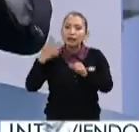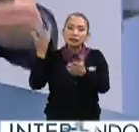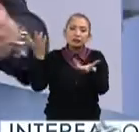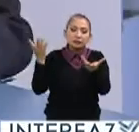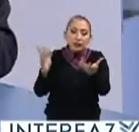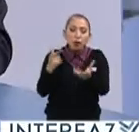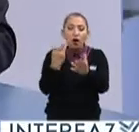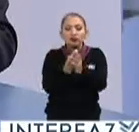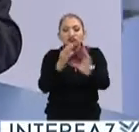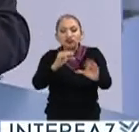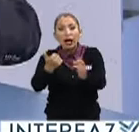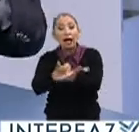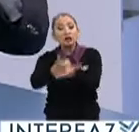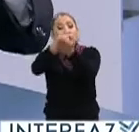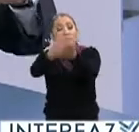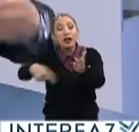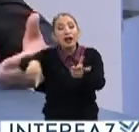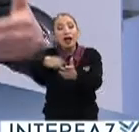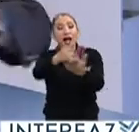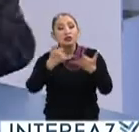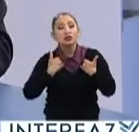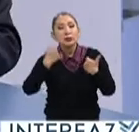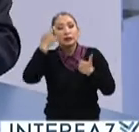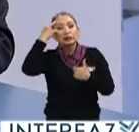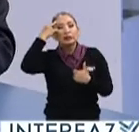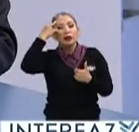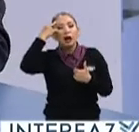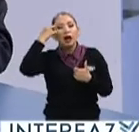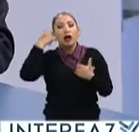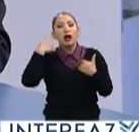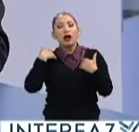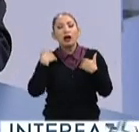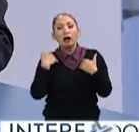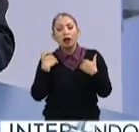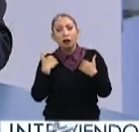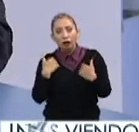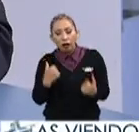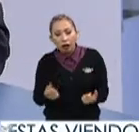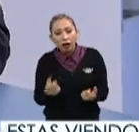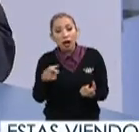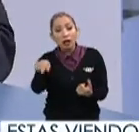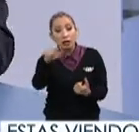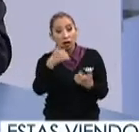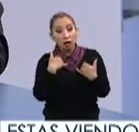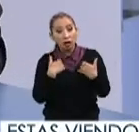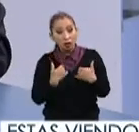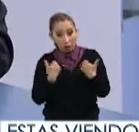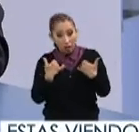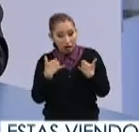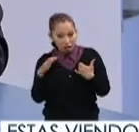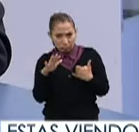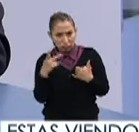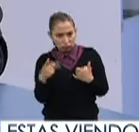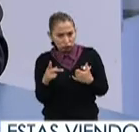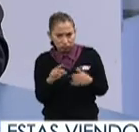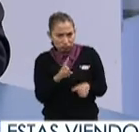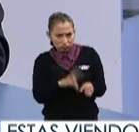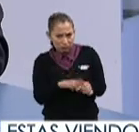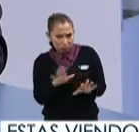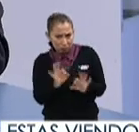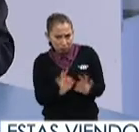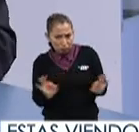que sensibilicen, le den sentido a las medidas mismas y que los jóvenes en una forma